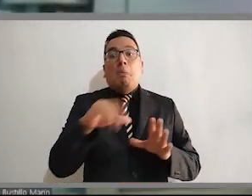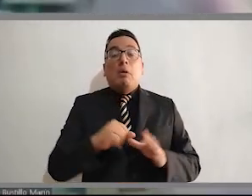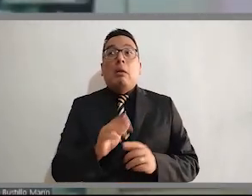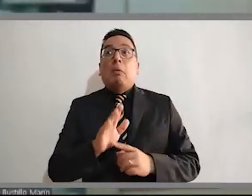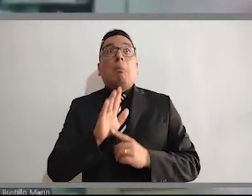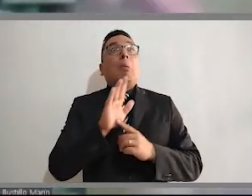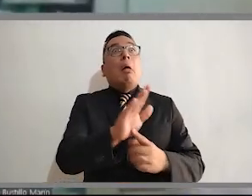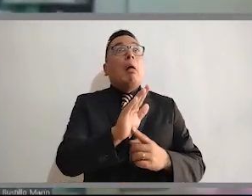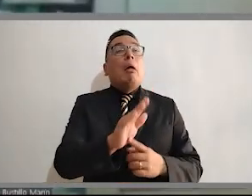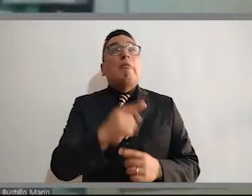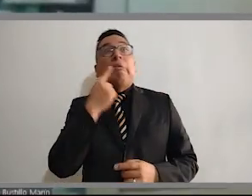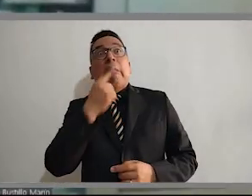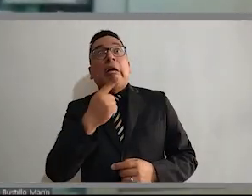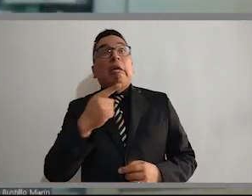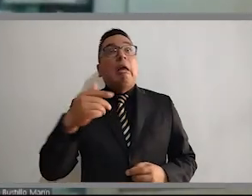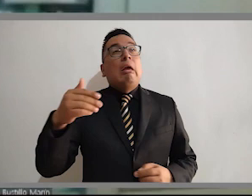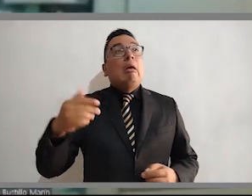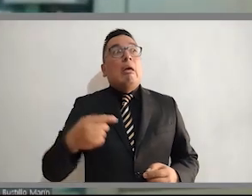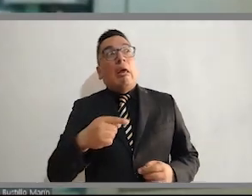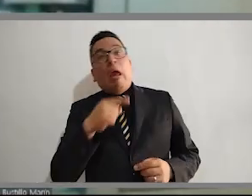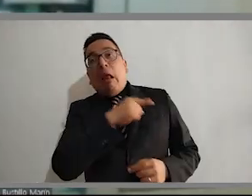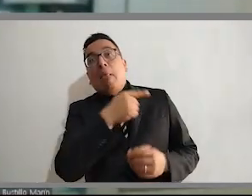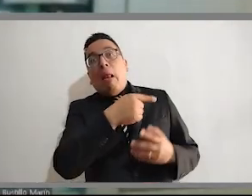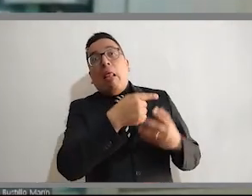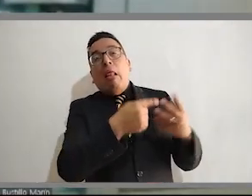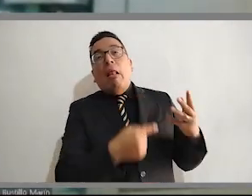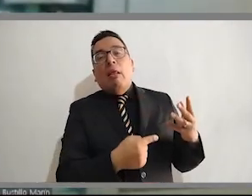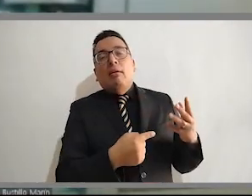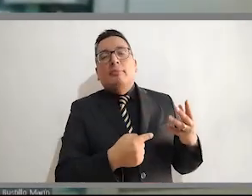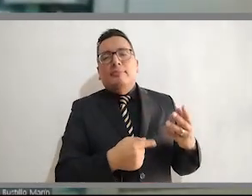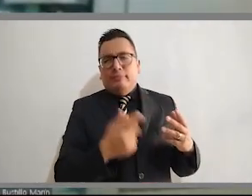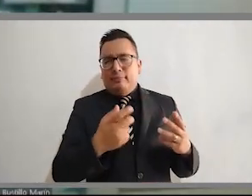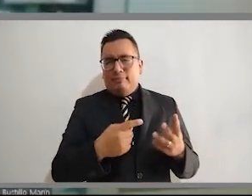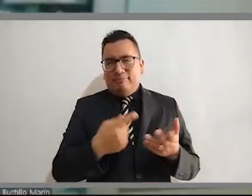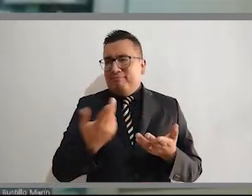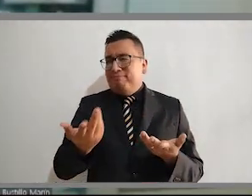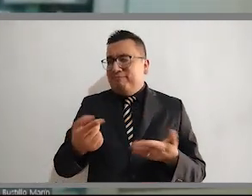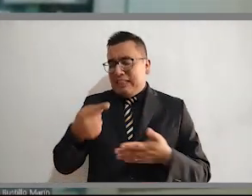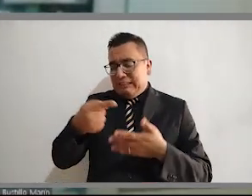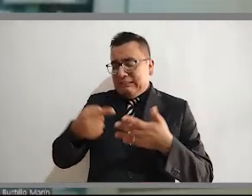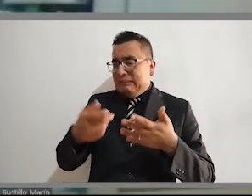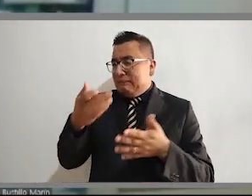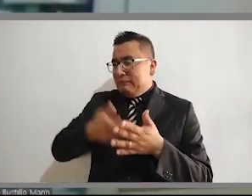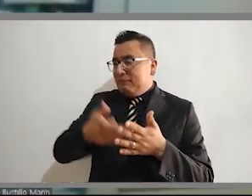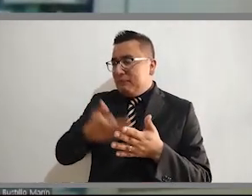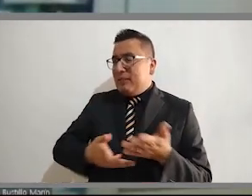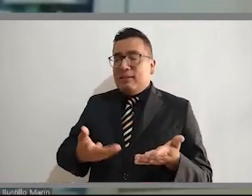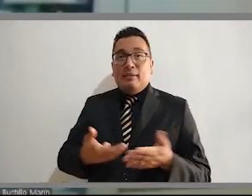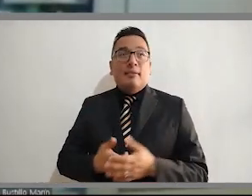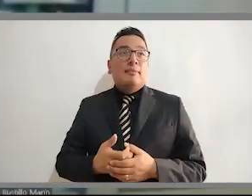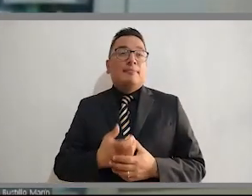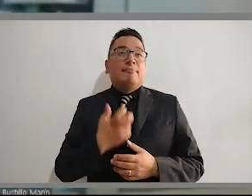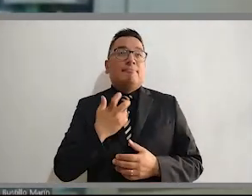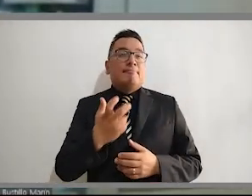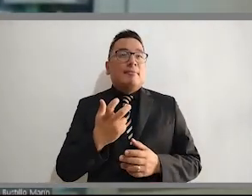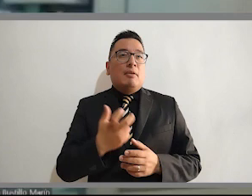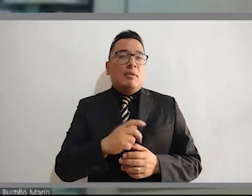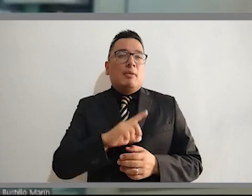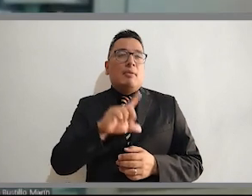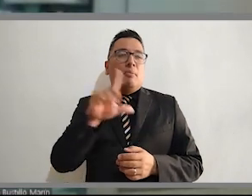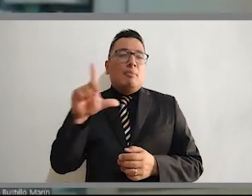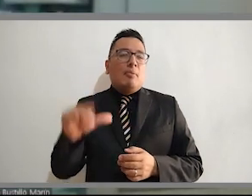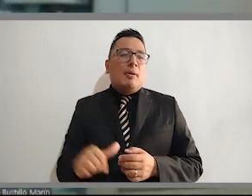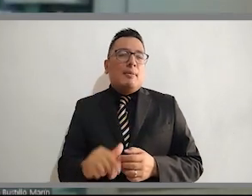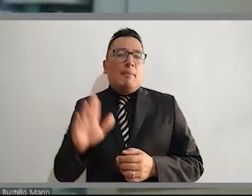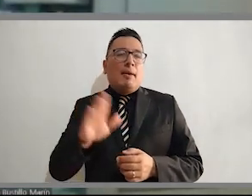dónde encuadrar el fenómeno, ¿no? Ahora bien, después de esto, también hay otros